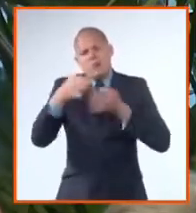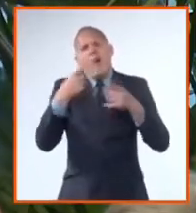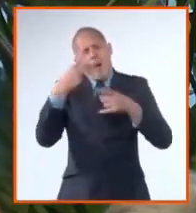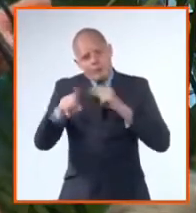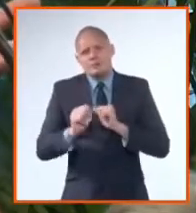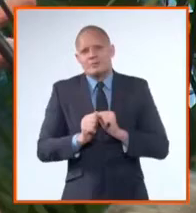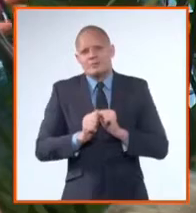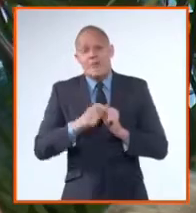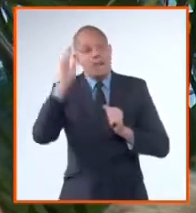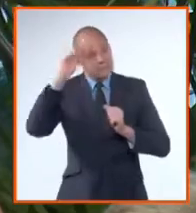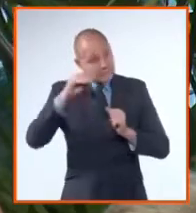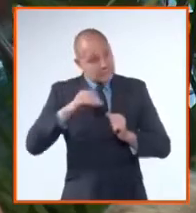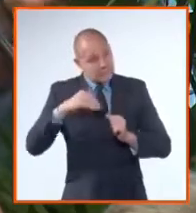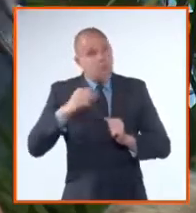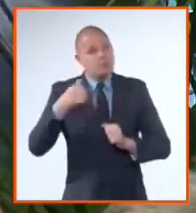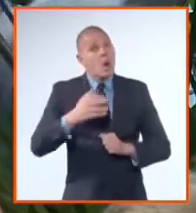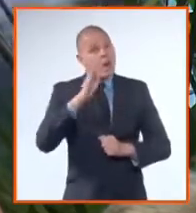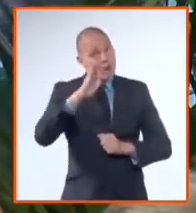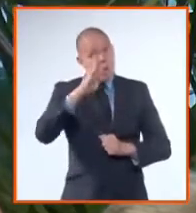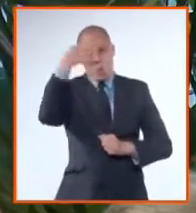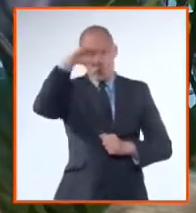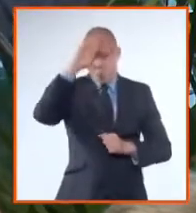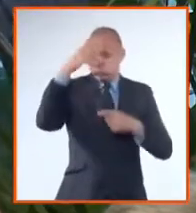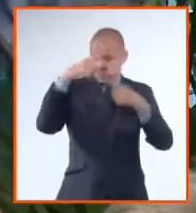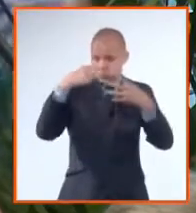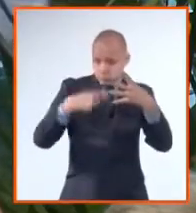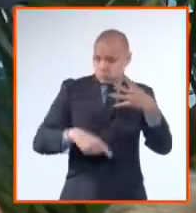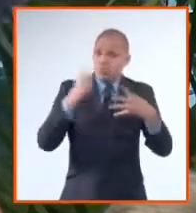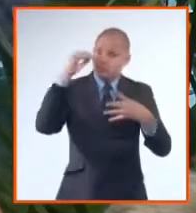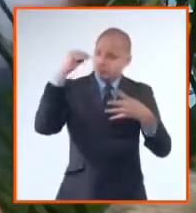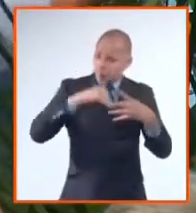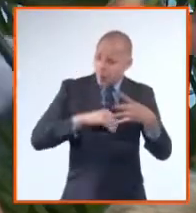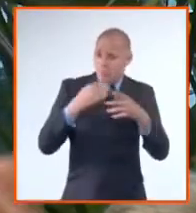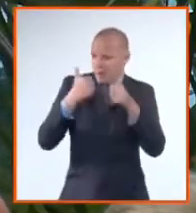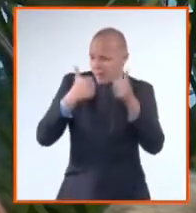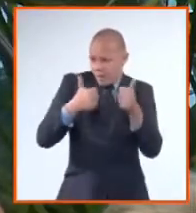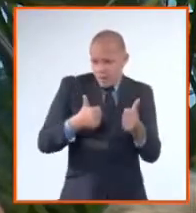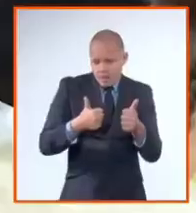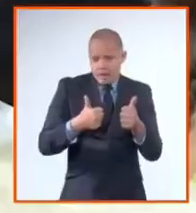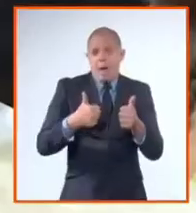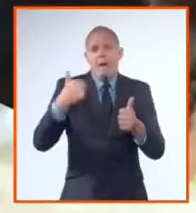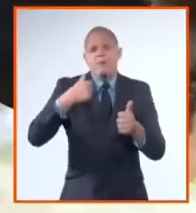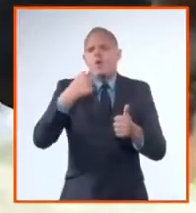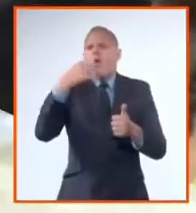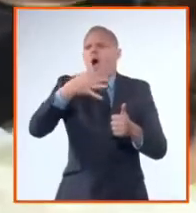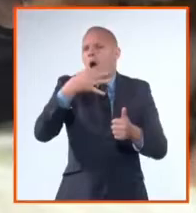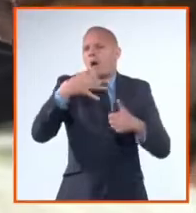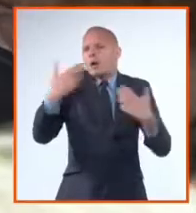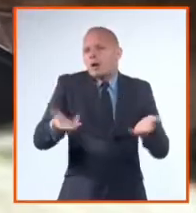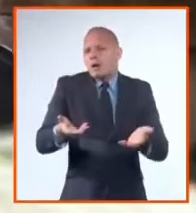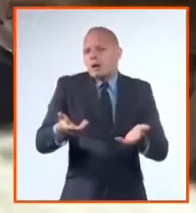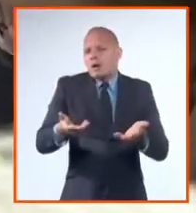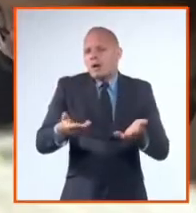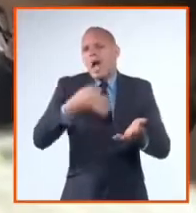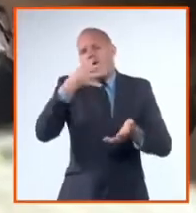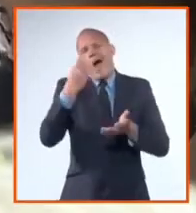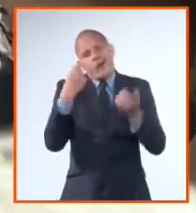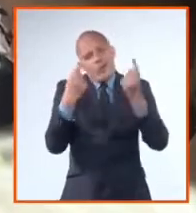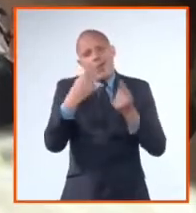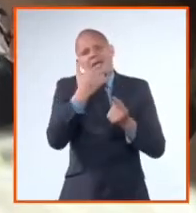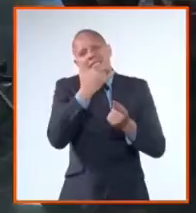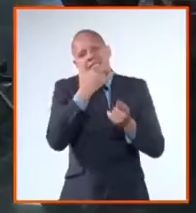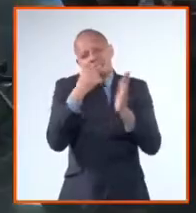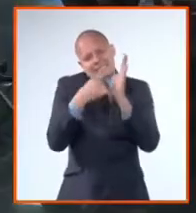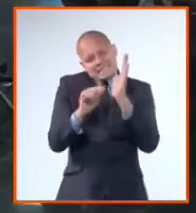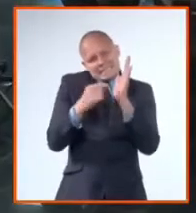aristas, incluso pálidamente, porque es imposible hacer aquí un discurso, ni soy yo quien lo debe hacer, como para